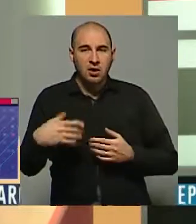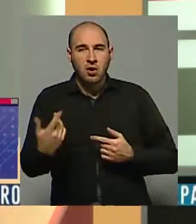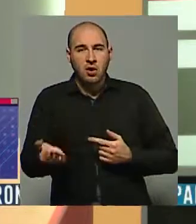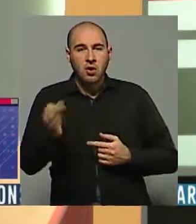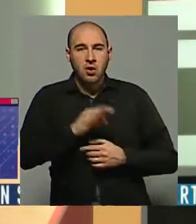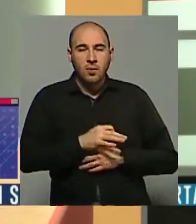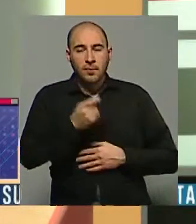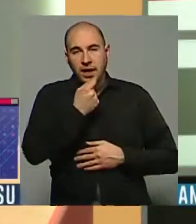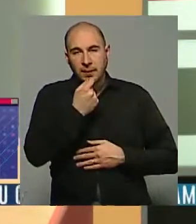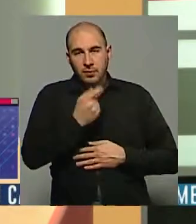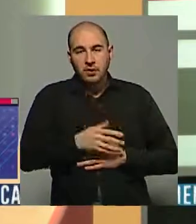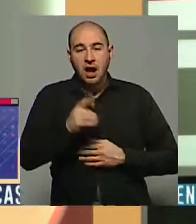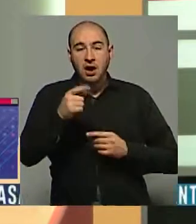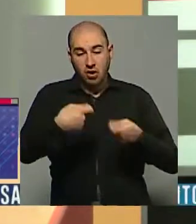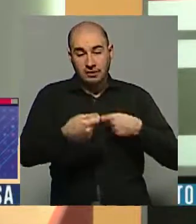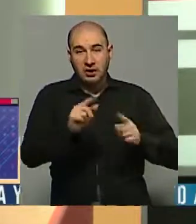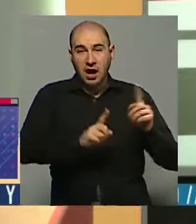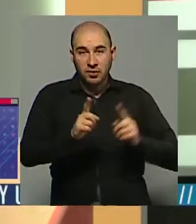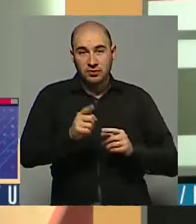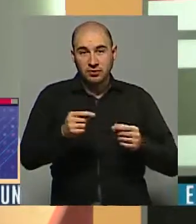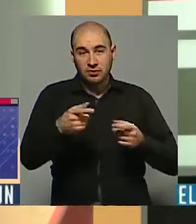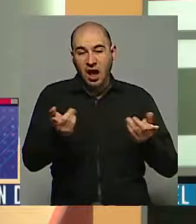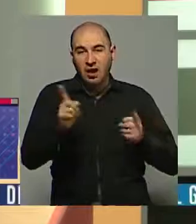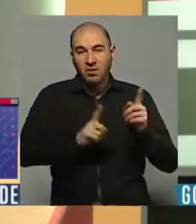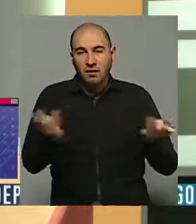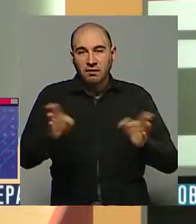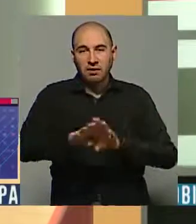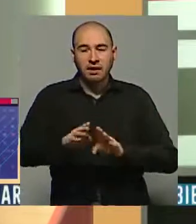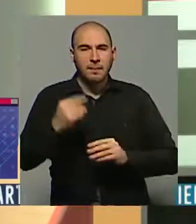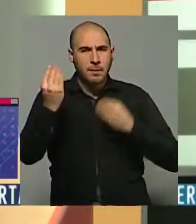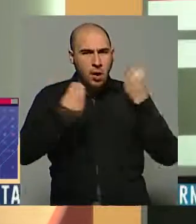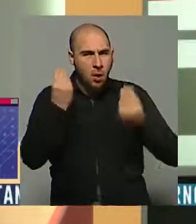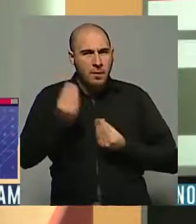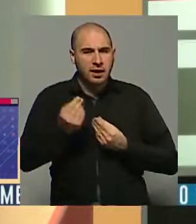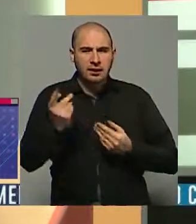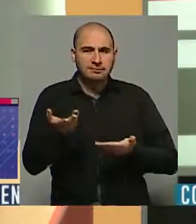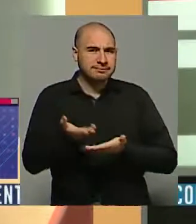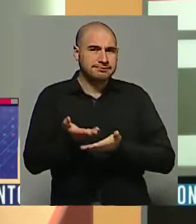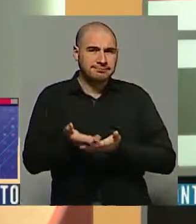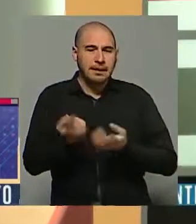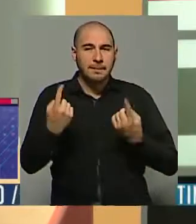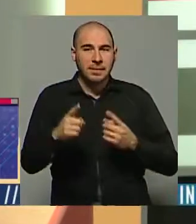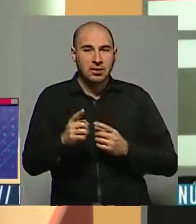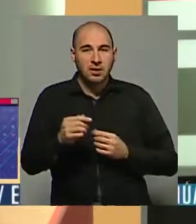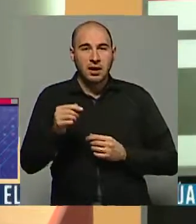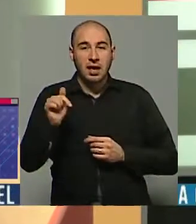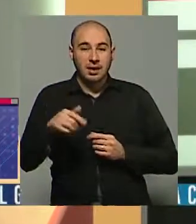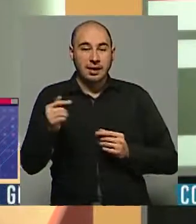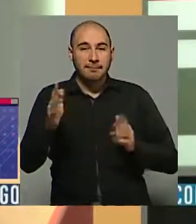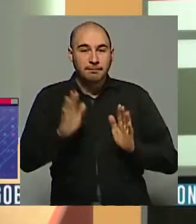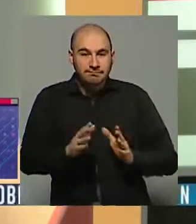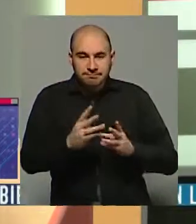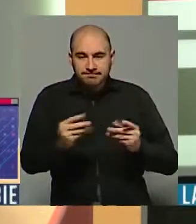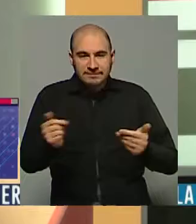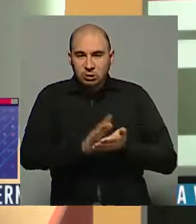la posibilidad de que algunos comercios, sobre todo los chicos, cierren. Digamos que el temor viene existiendo desde hace tiempo, pero no para, o al menos